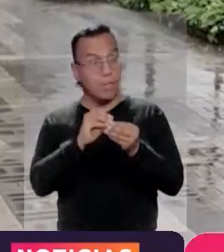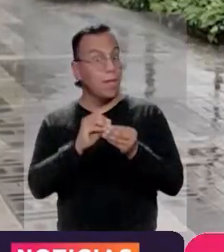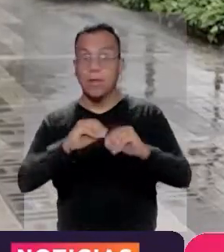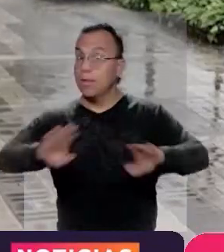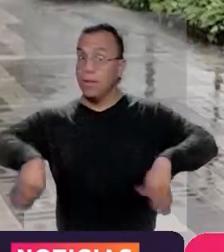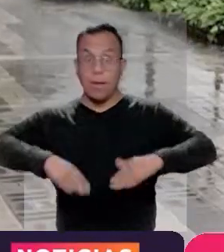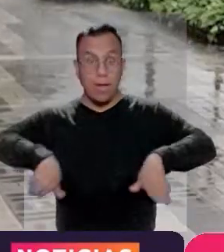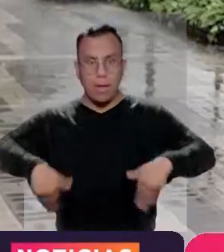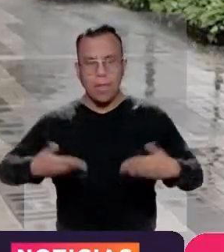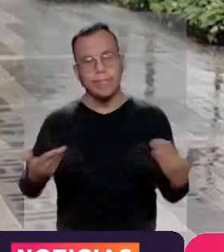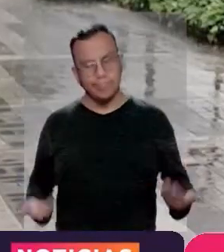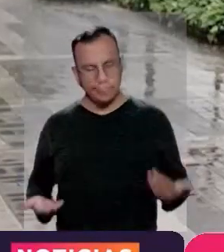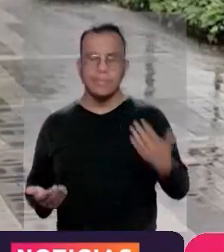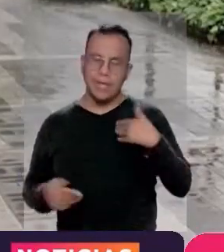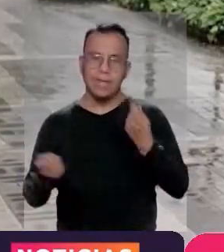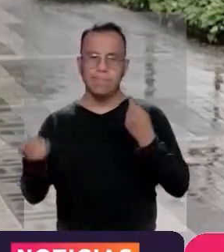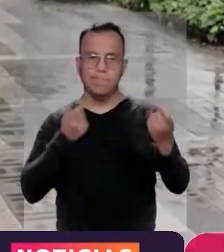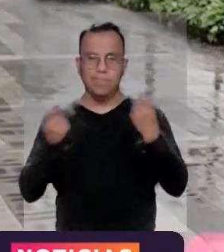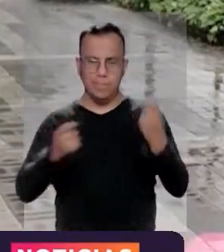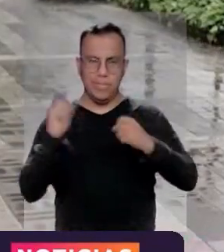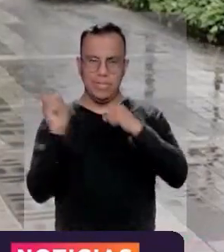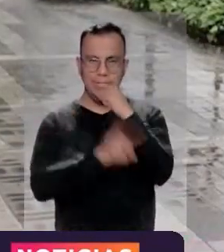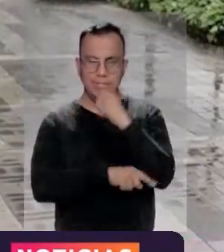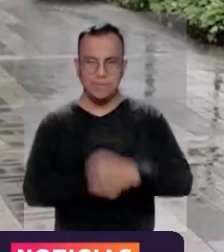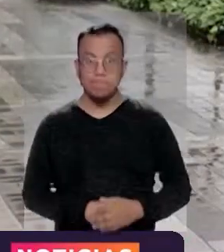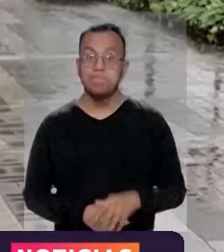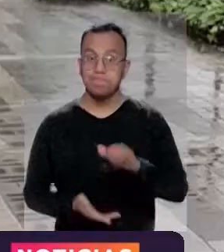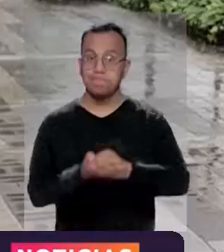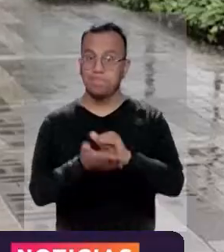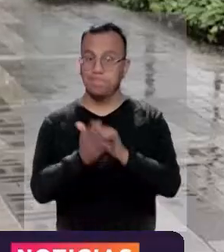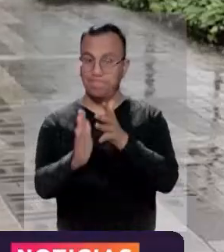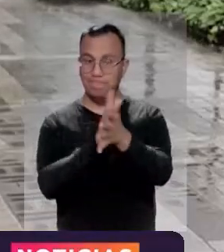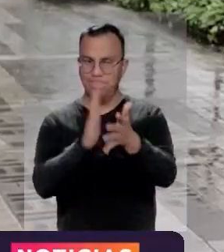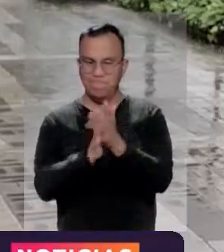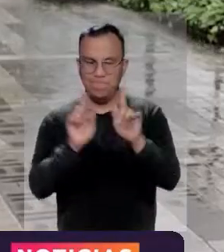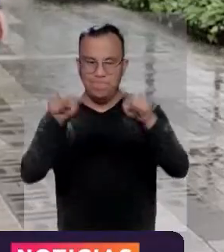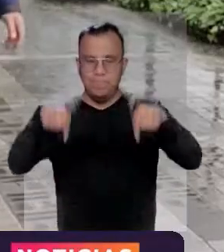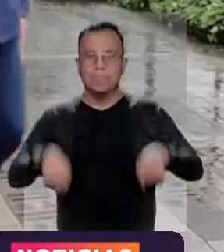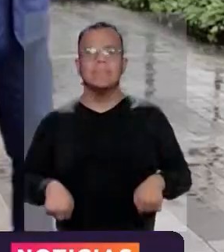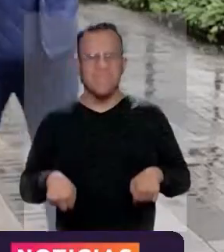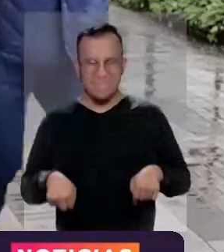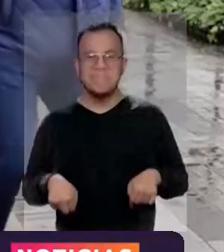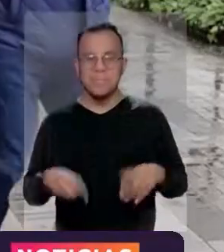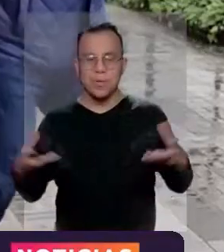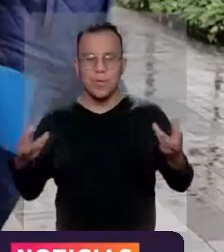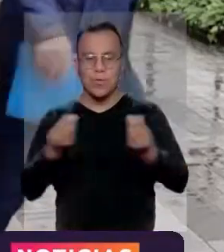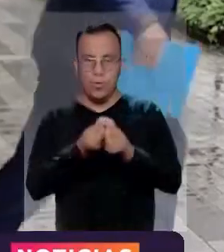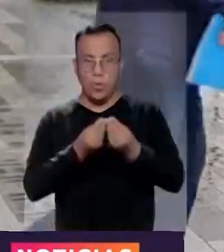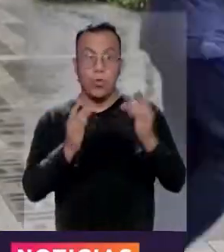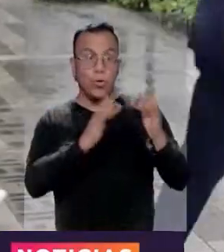lo hagan tendrán medidas correctivas. Esta es toda la información que registramos desde